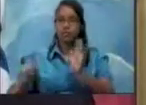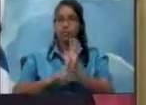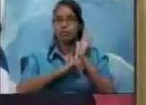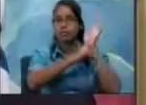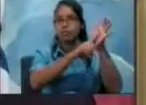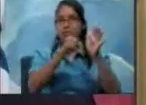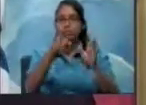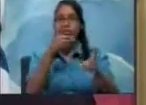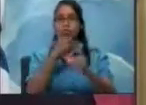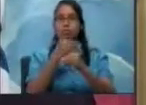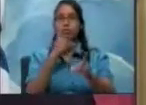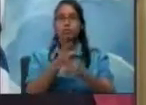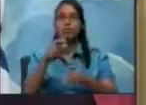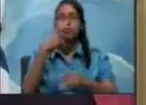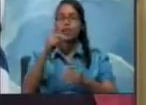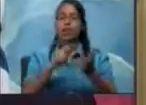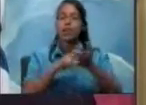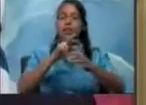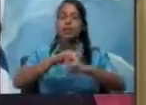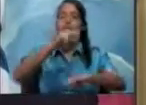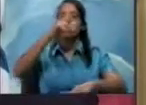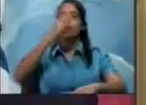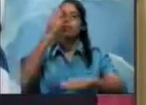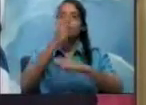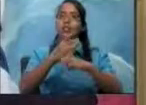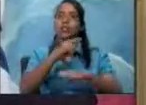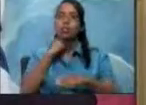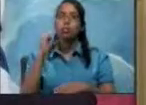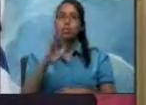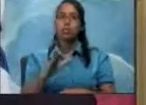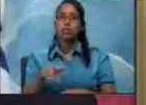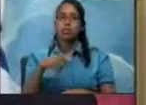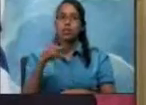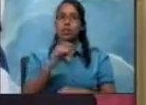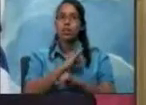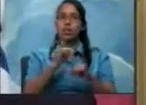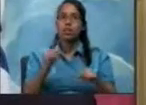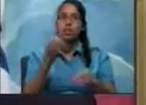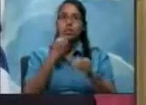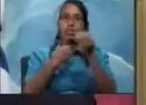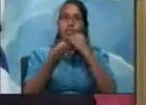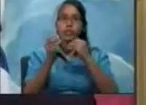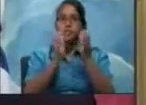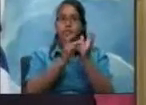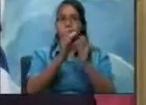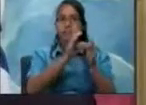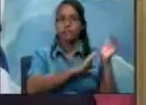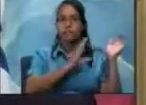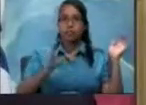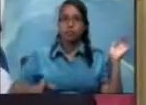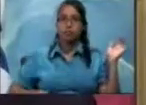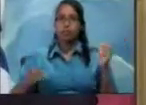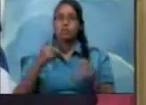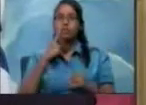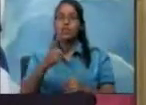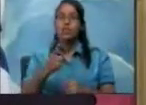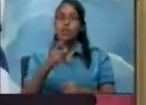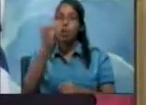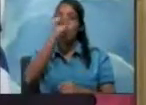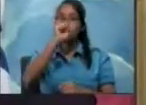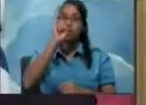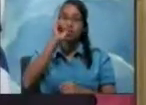después de haber resucitado de entre los muertos cuando hubieron comido Jesús le dijo a Simón Pedro